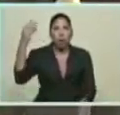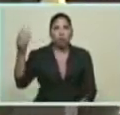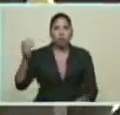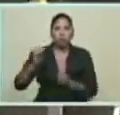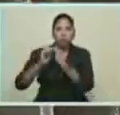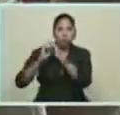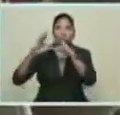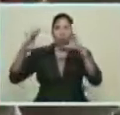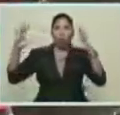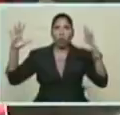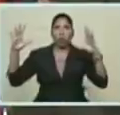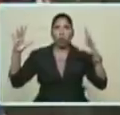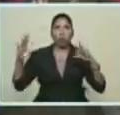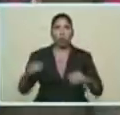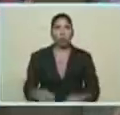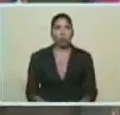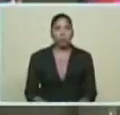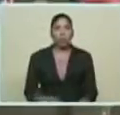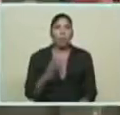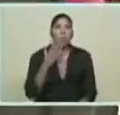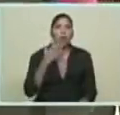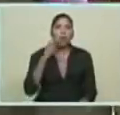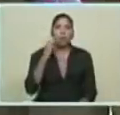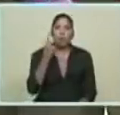Si algún año